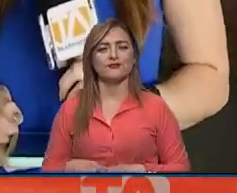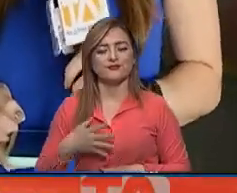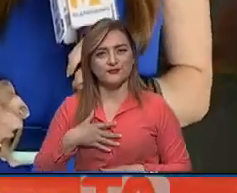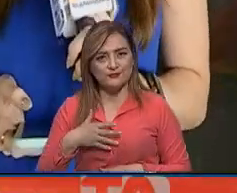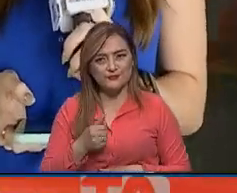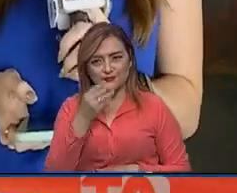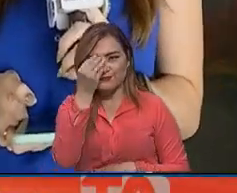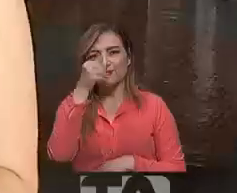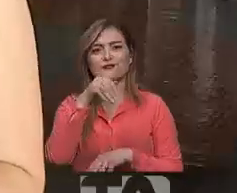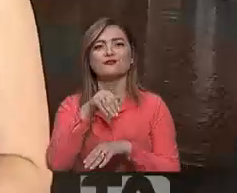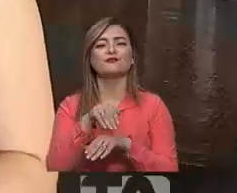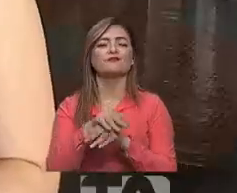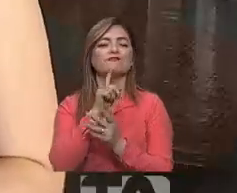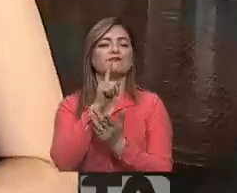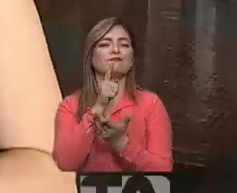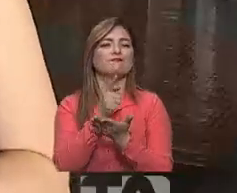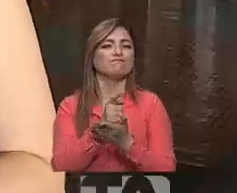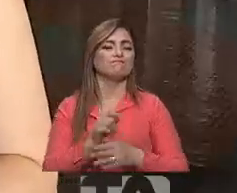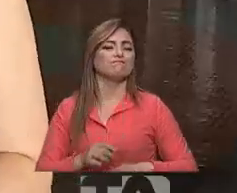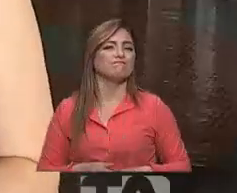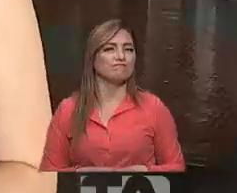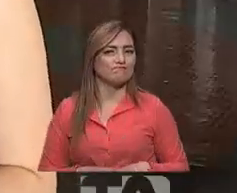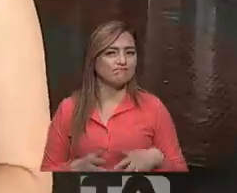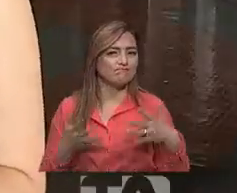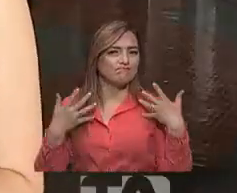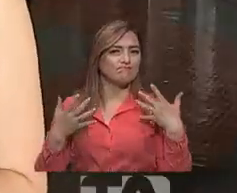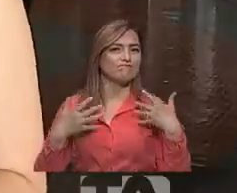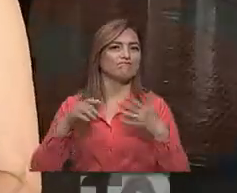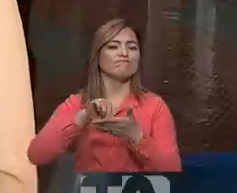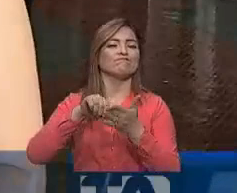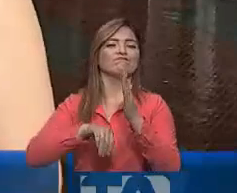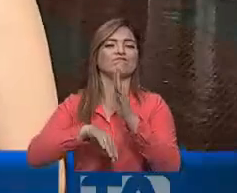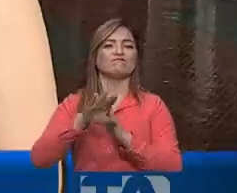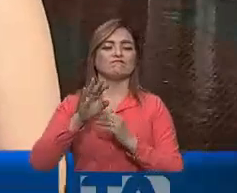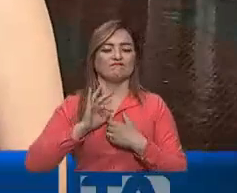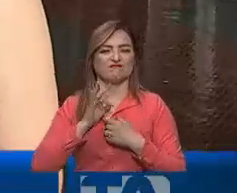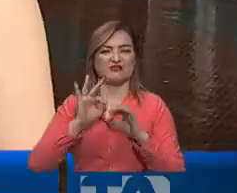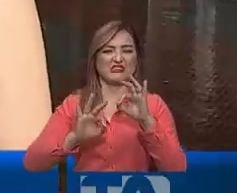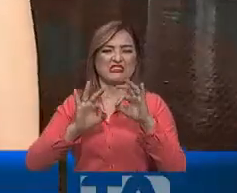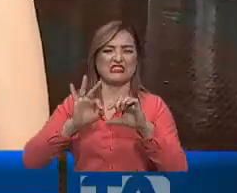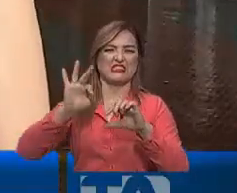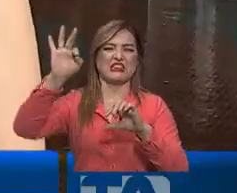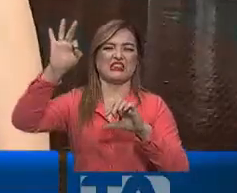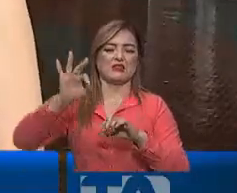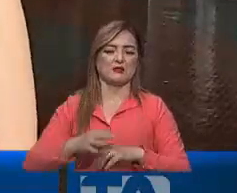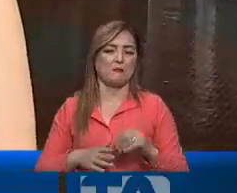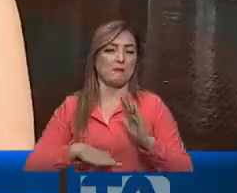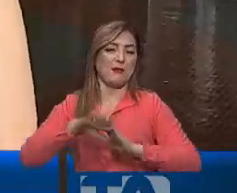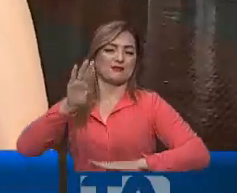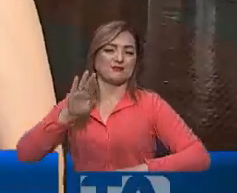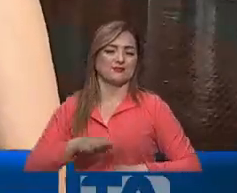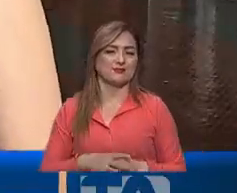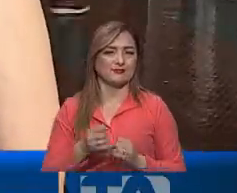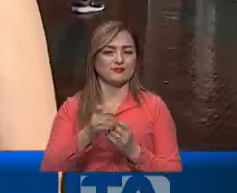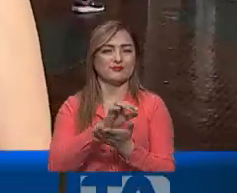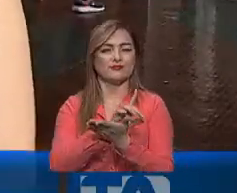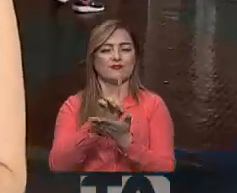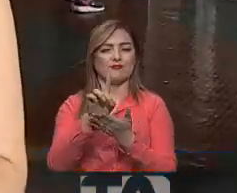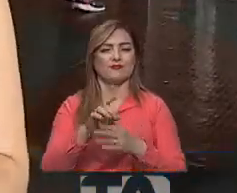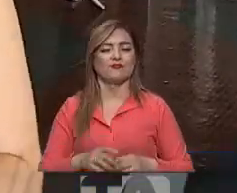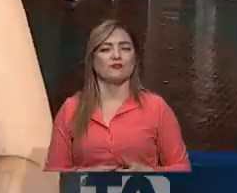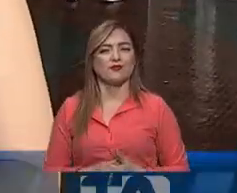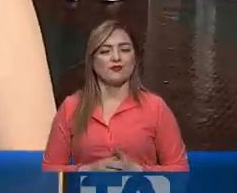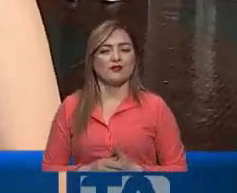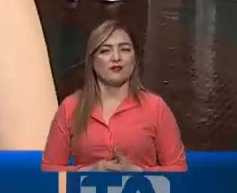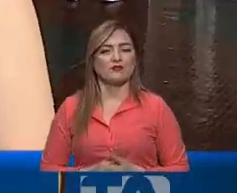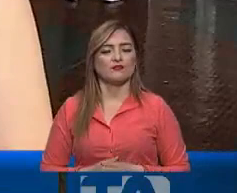¿Qué tal? ¿Cómo están? Muy buenas tardes. Así es, Guayaquil continúa siendo la ciudad con mayor número de contagios en esta última semana y por supuesto